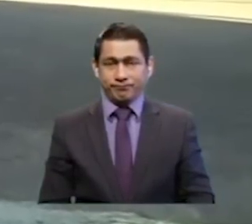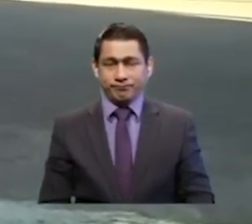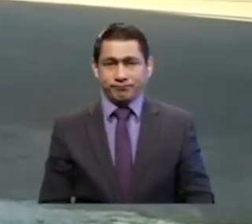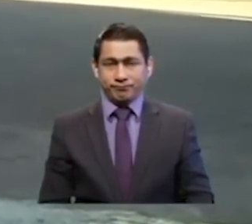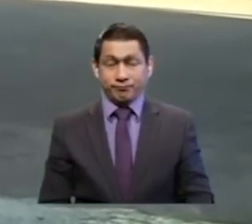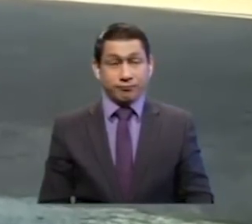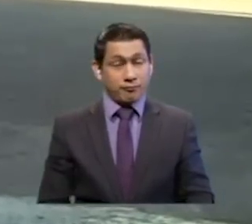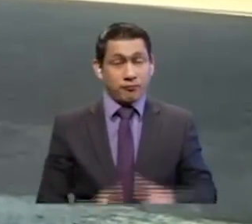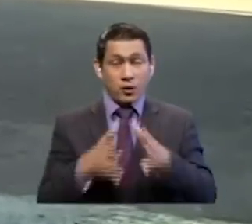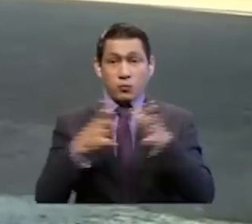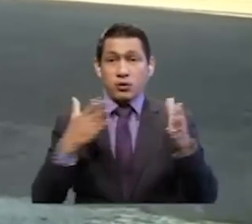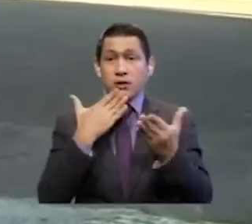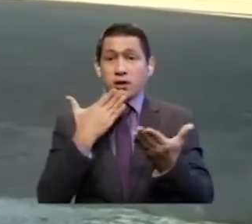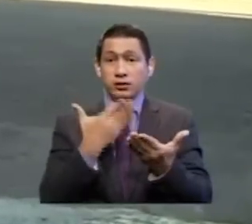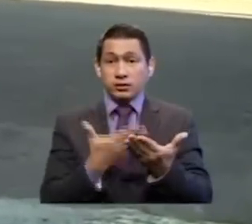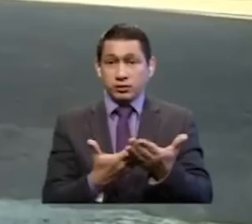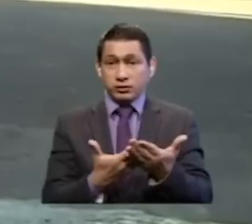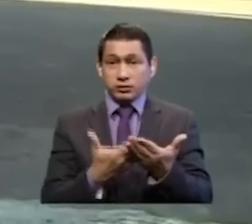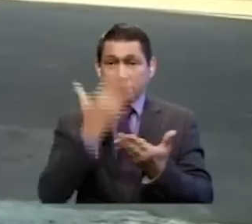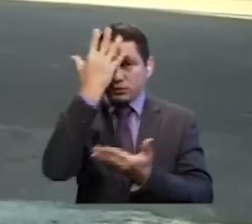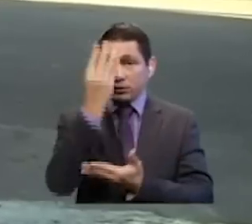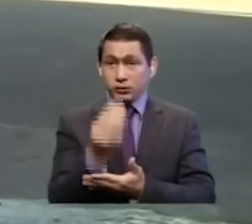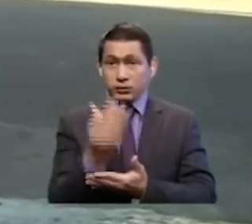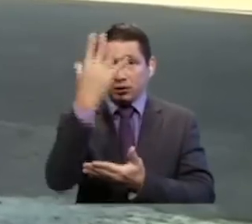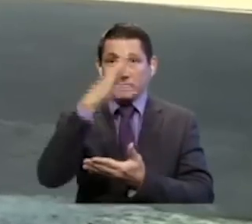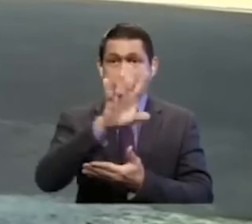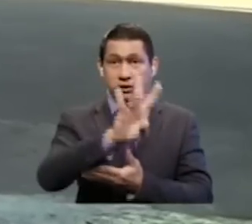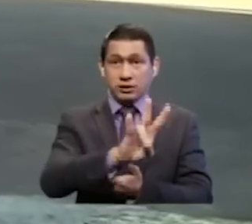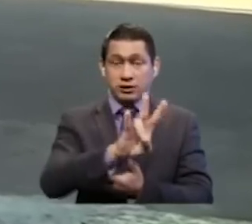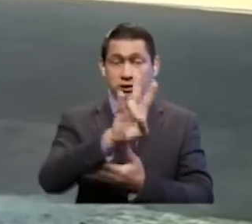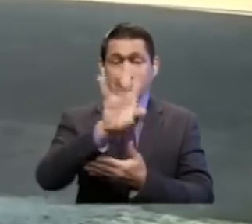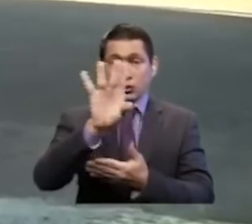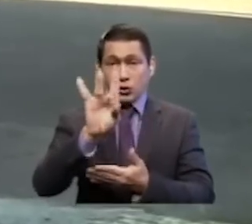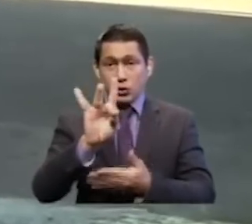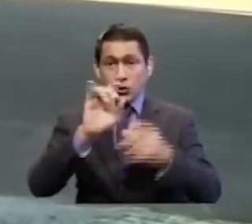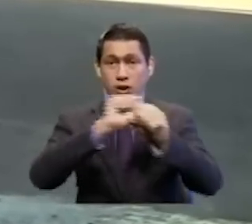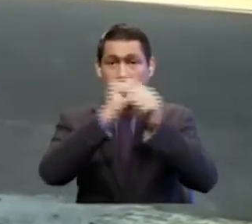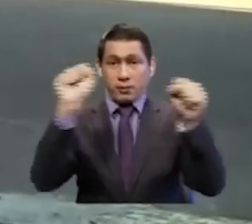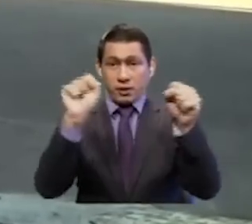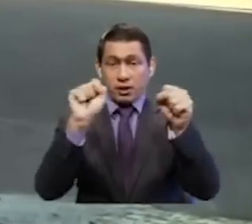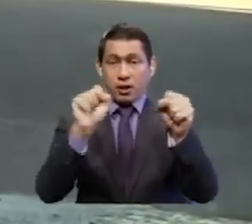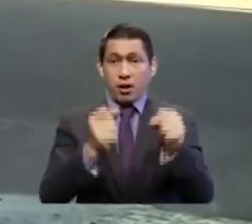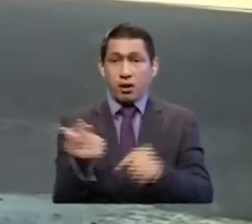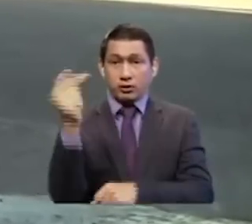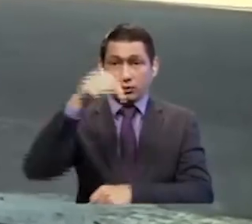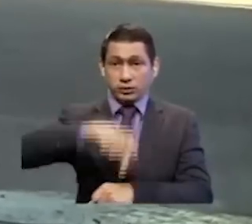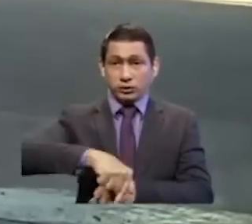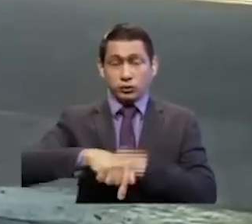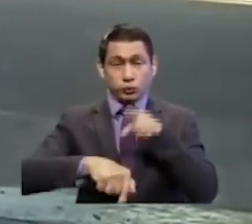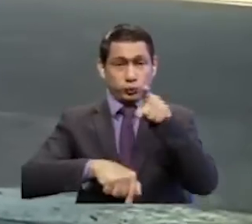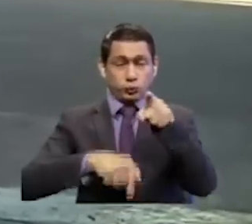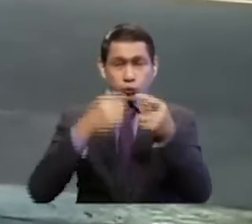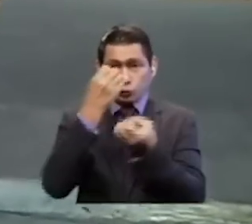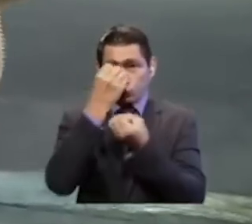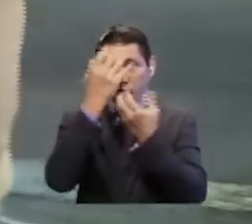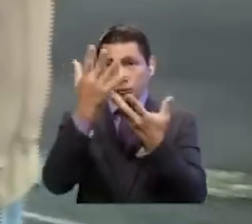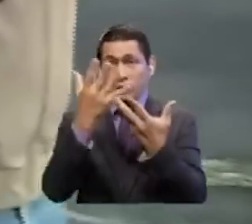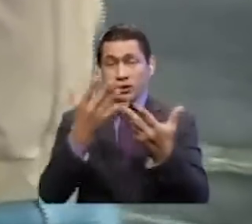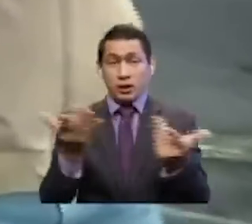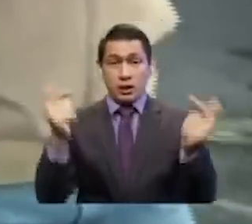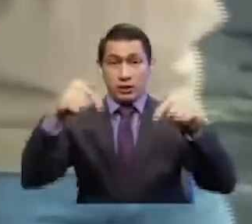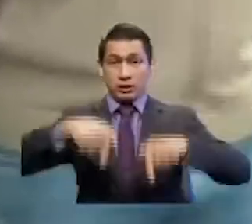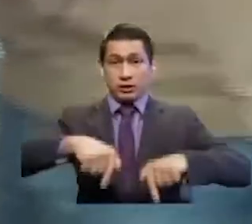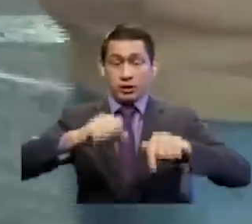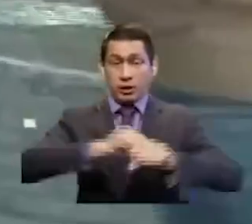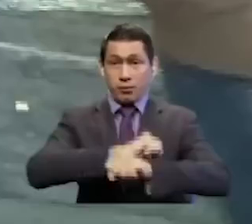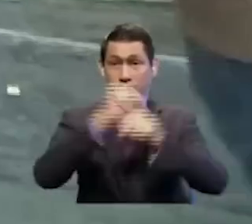Gisela, muchísimas gracias, amigos televidentes. Muy buenos días, 7:08 a.m. Así es, tal como bien lo mencionaste, se presume que durante la